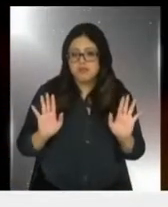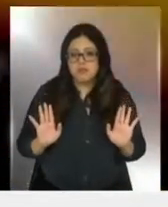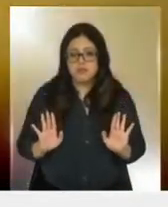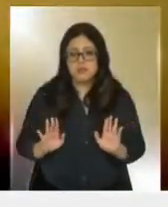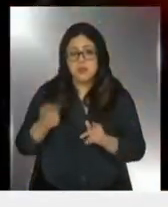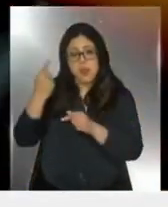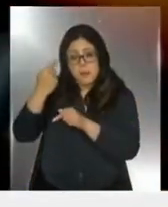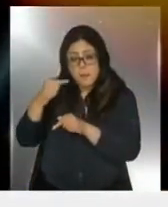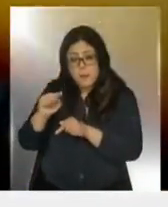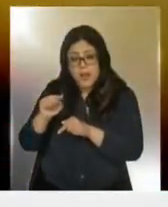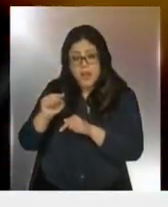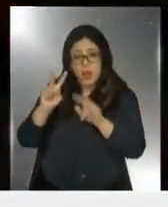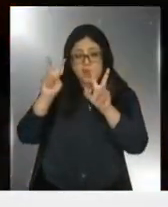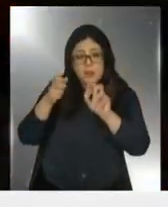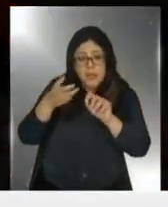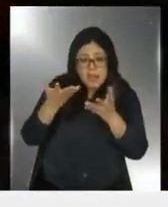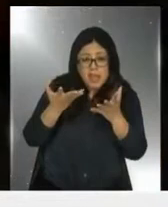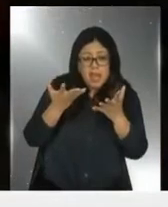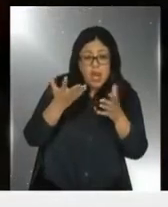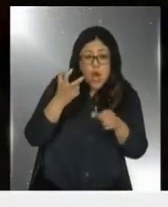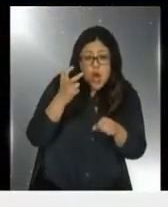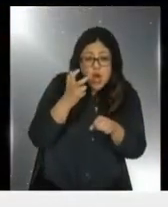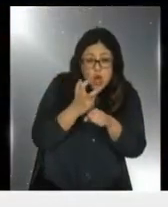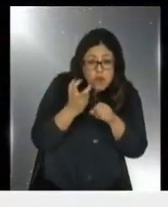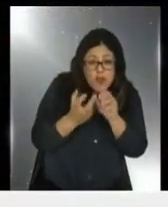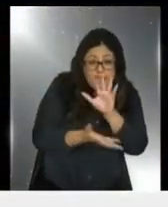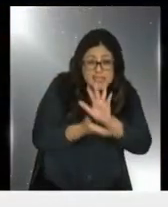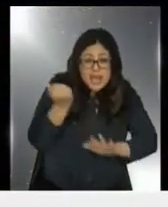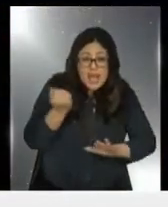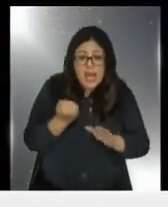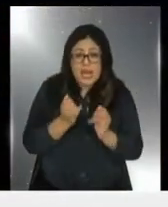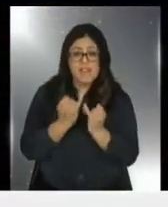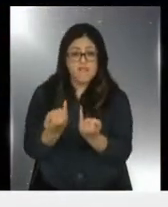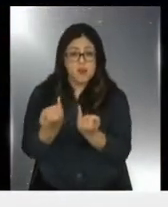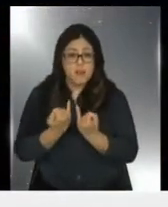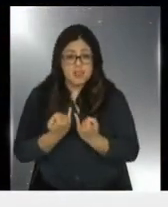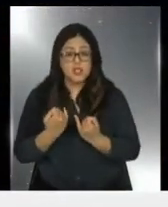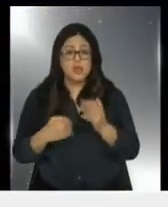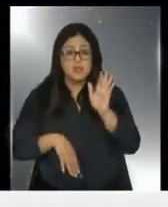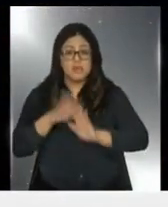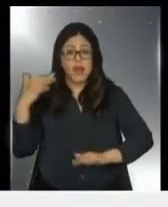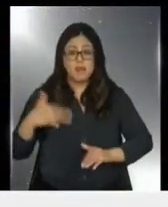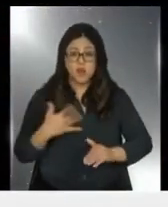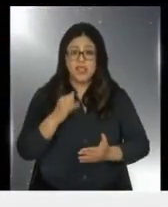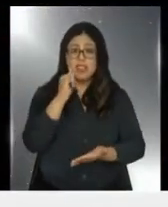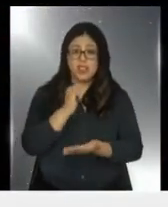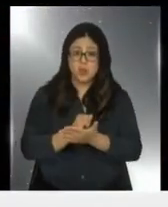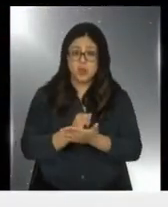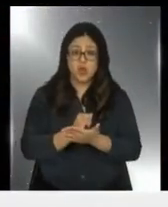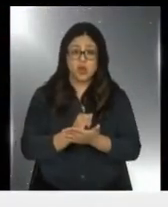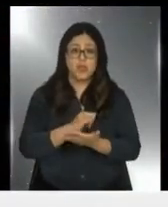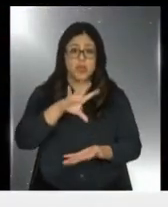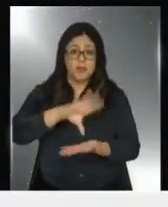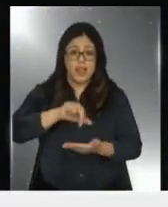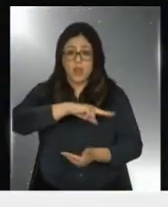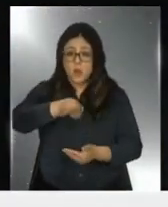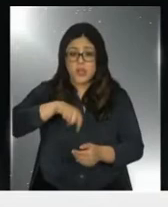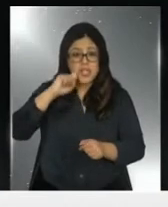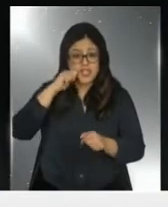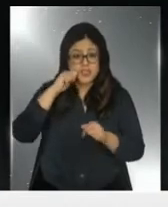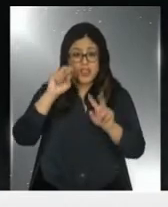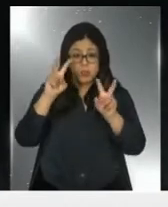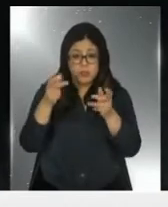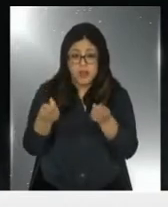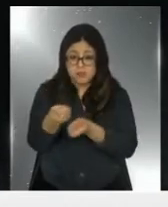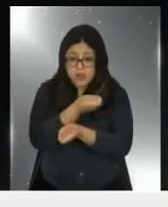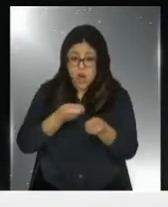Sin embargo, el hackeo de información más importante que sufrió una institución de nuestro país no tuvo un fin económico. Y